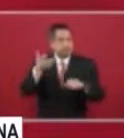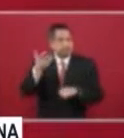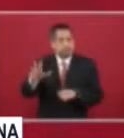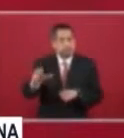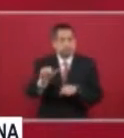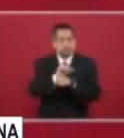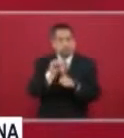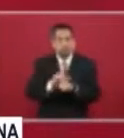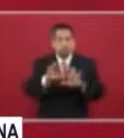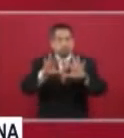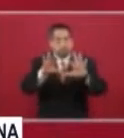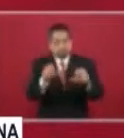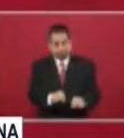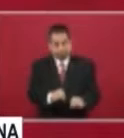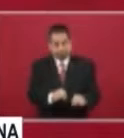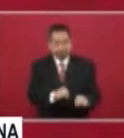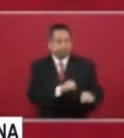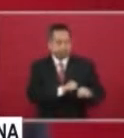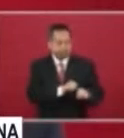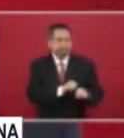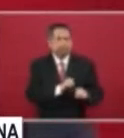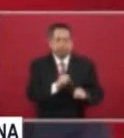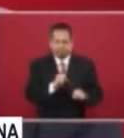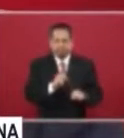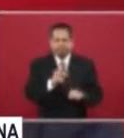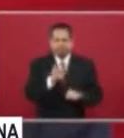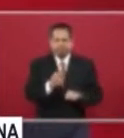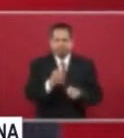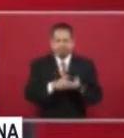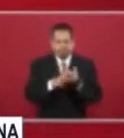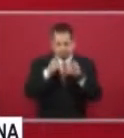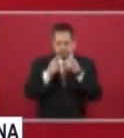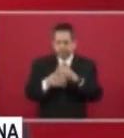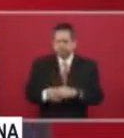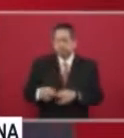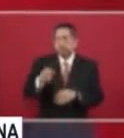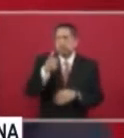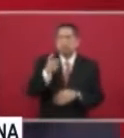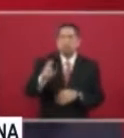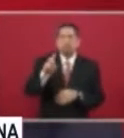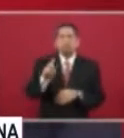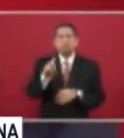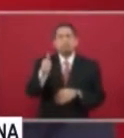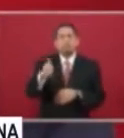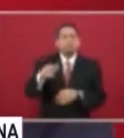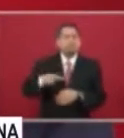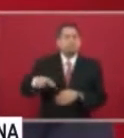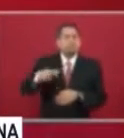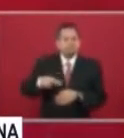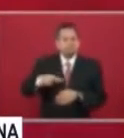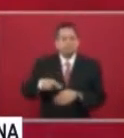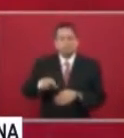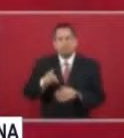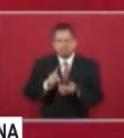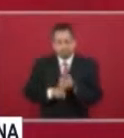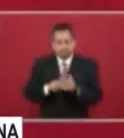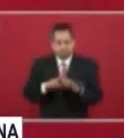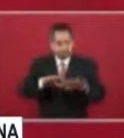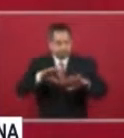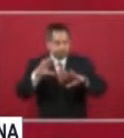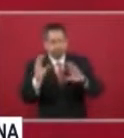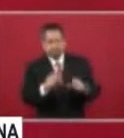ante diversas instancias es decir vamos ganando tiempo y preparándonos para que que en el